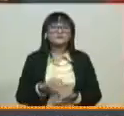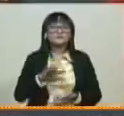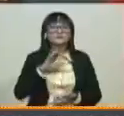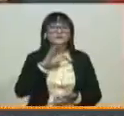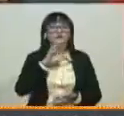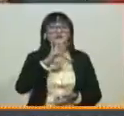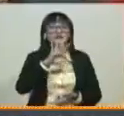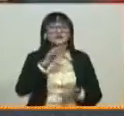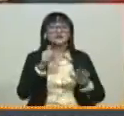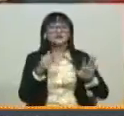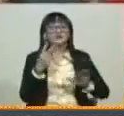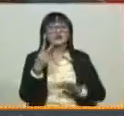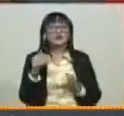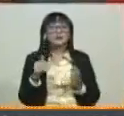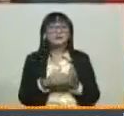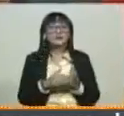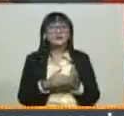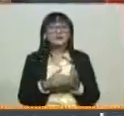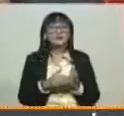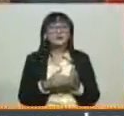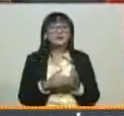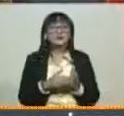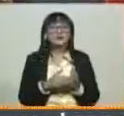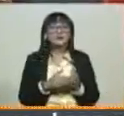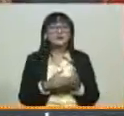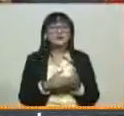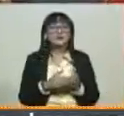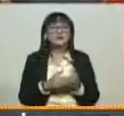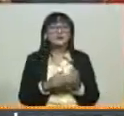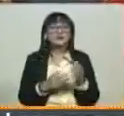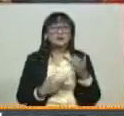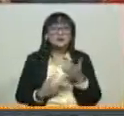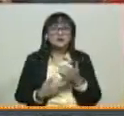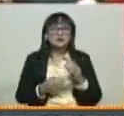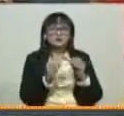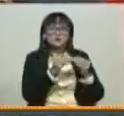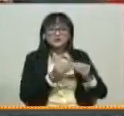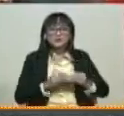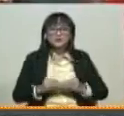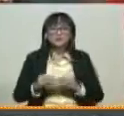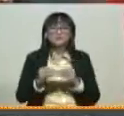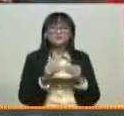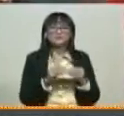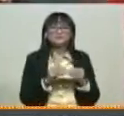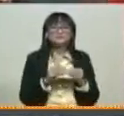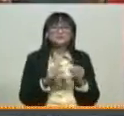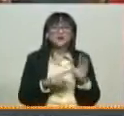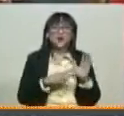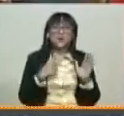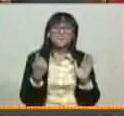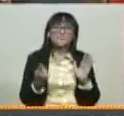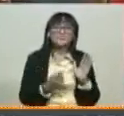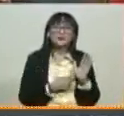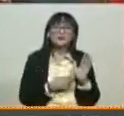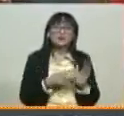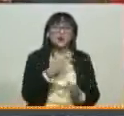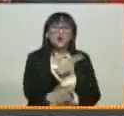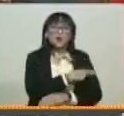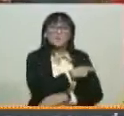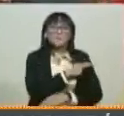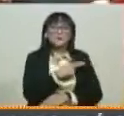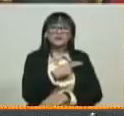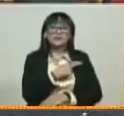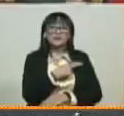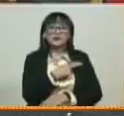562 mil bolívares para la rehabilitación definitiva e integral del Hospital